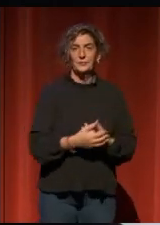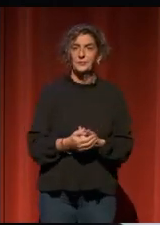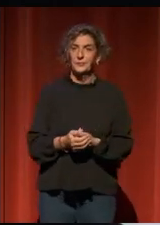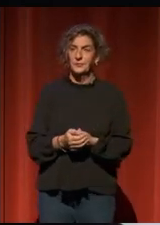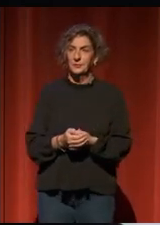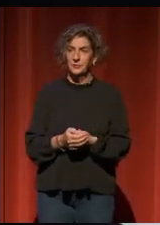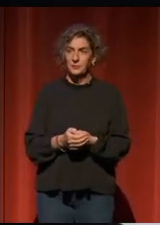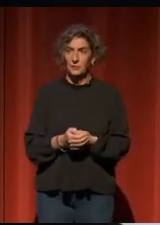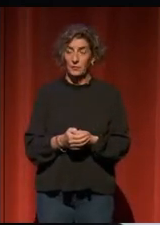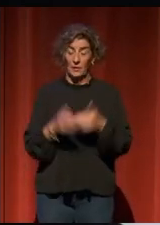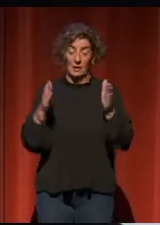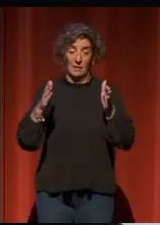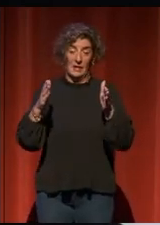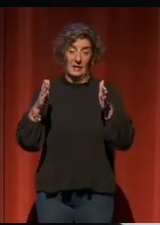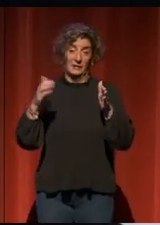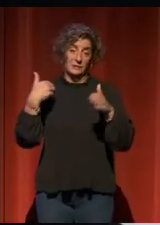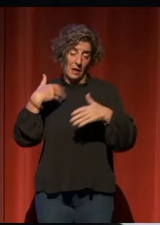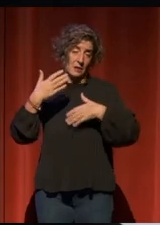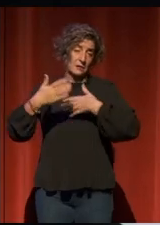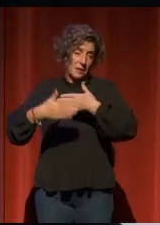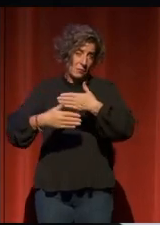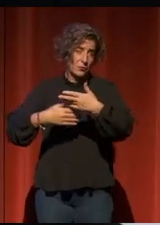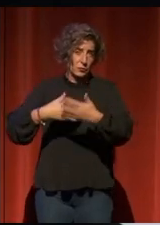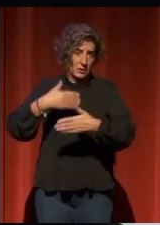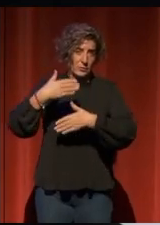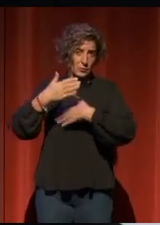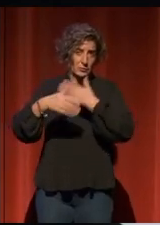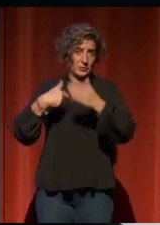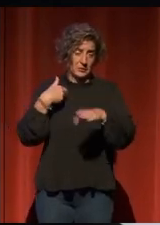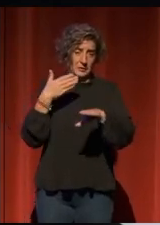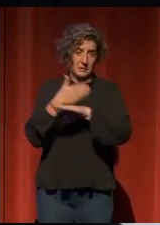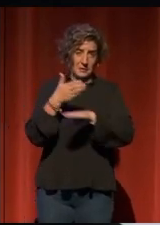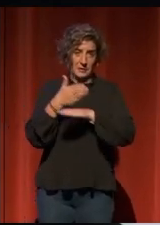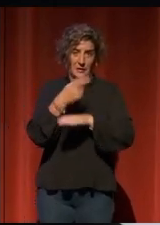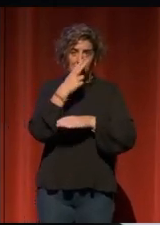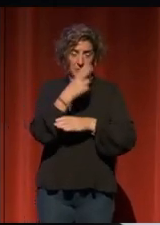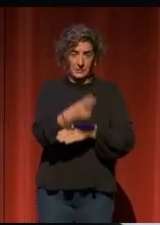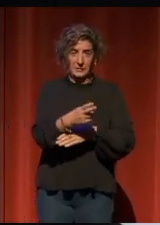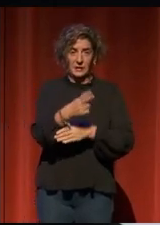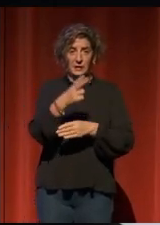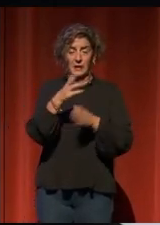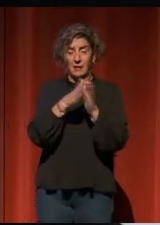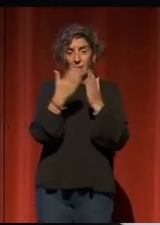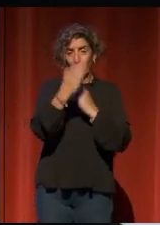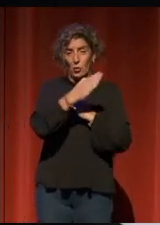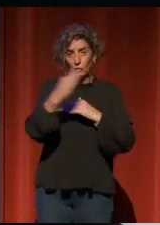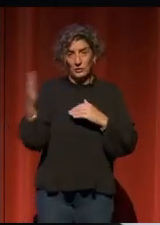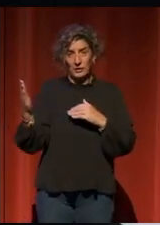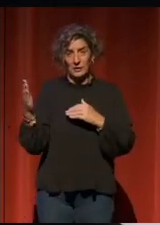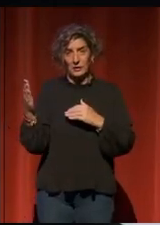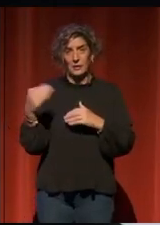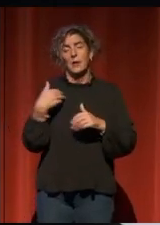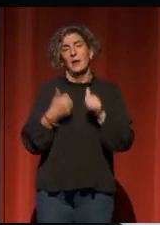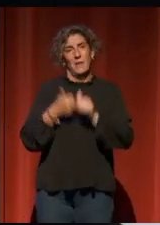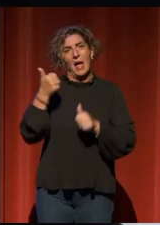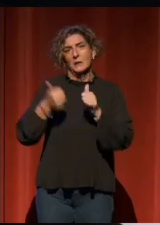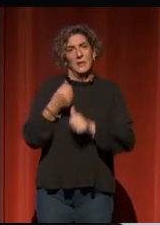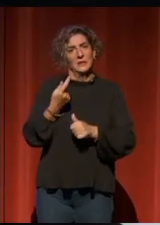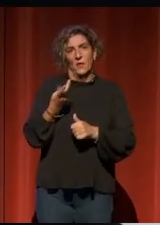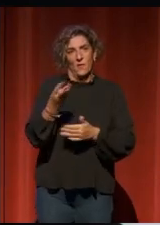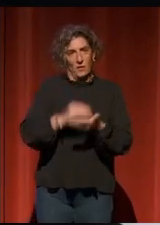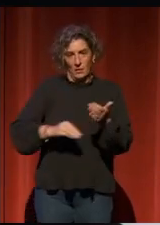del tiempo, mis viajes a la Biblioteca Nacional de Madrid fueron cada vez más frecuentes.